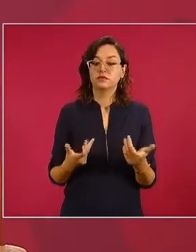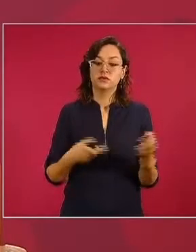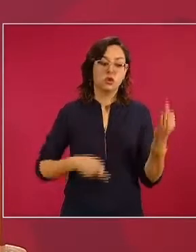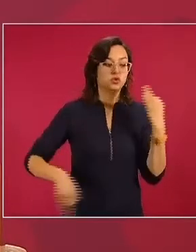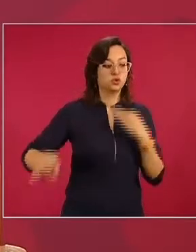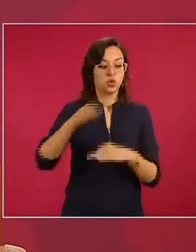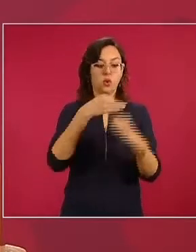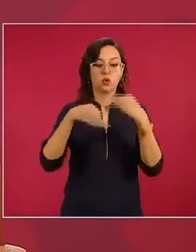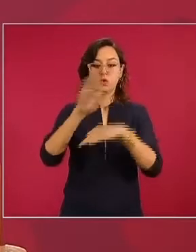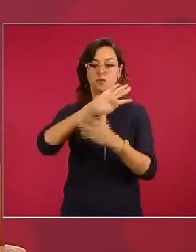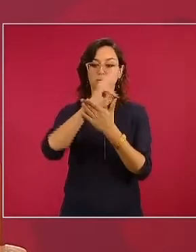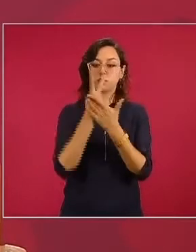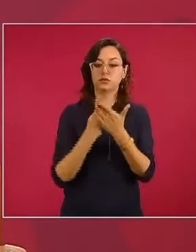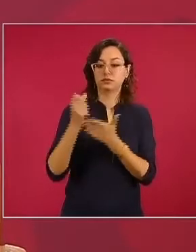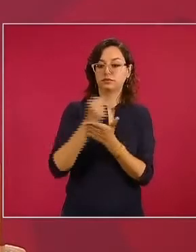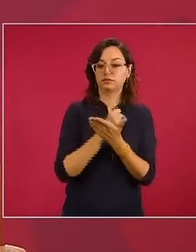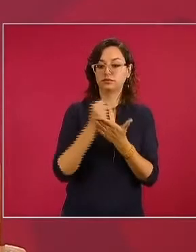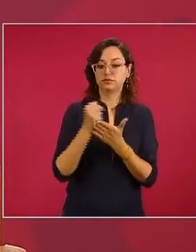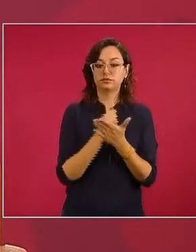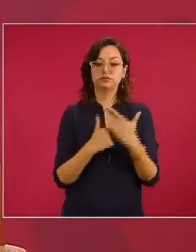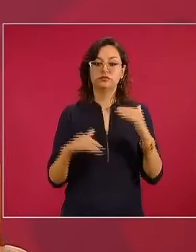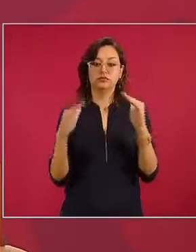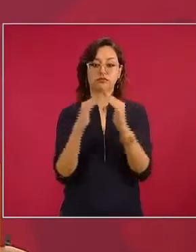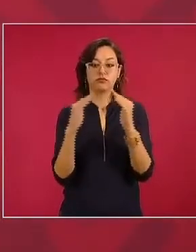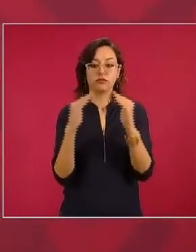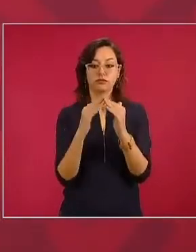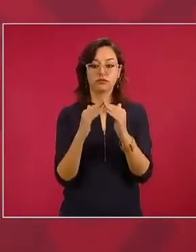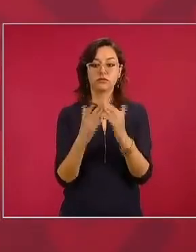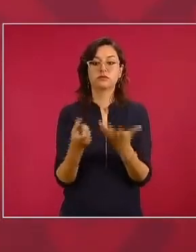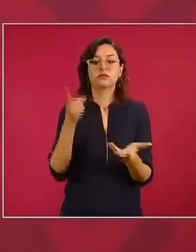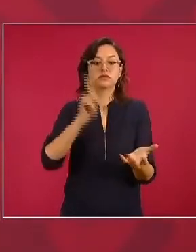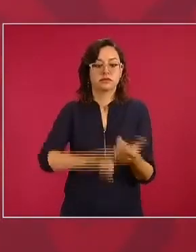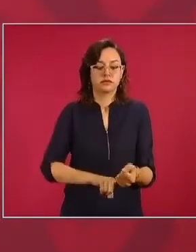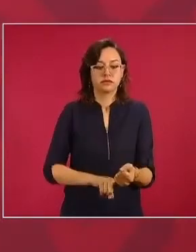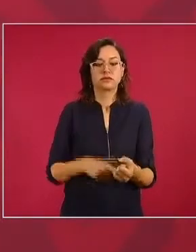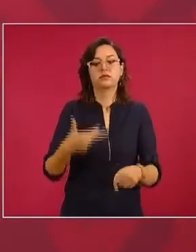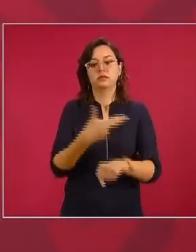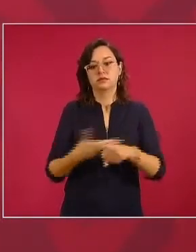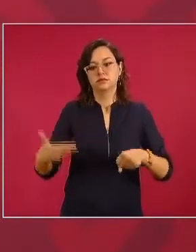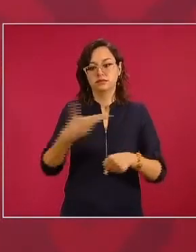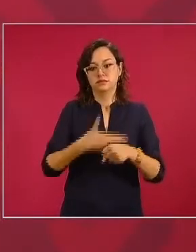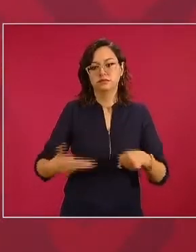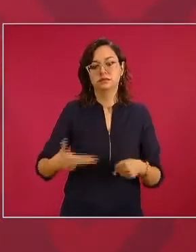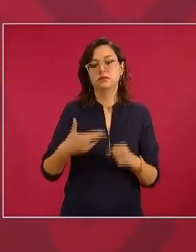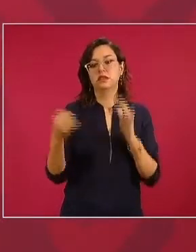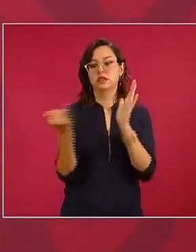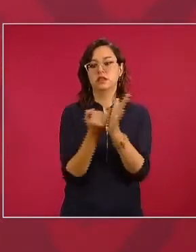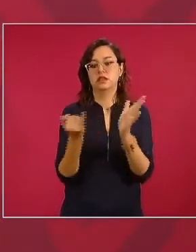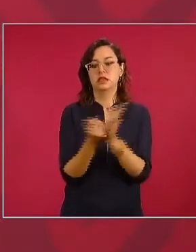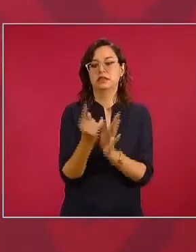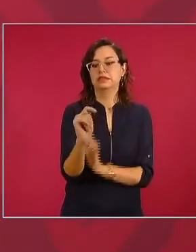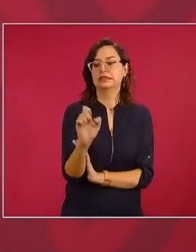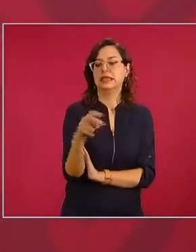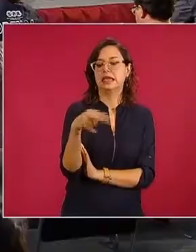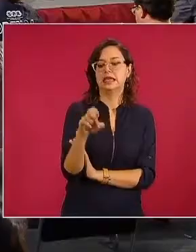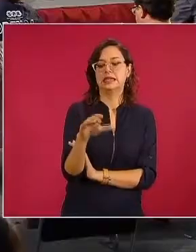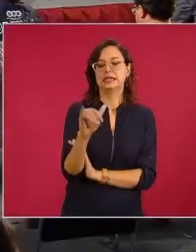programa de créditos en vivienda va acompañado de un programa de regularización de la tenencia de la tierra,